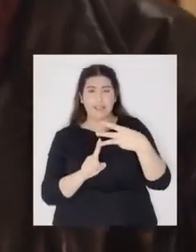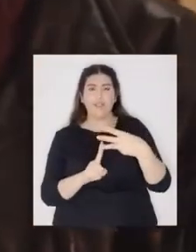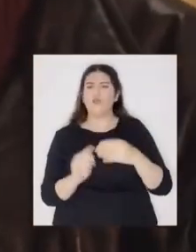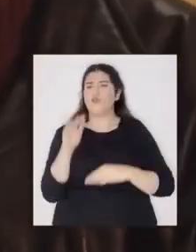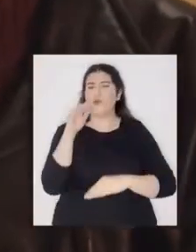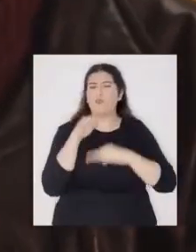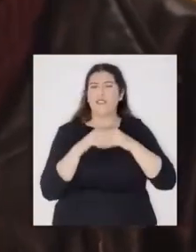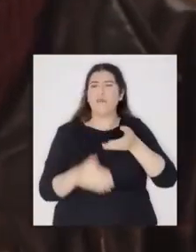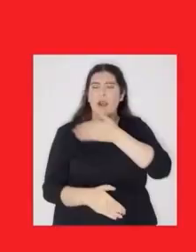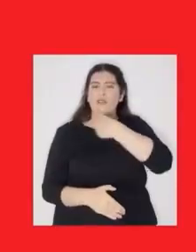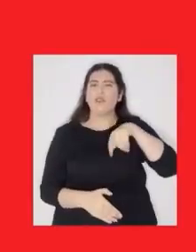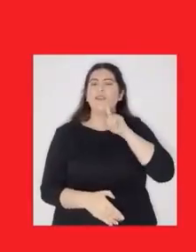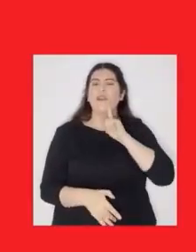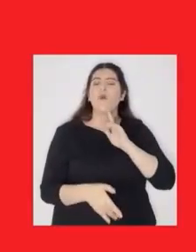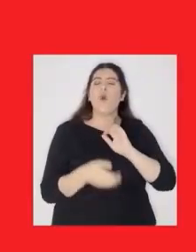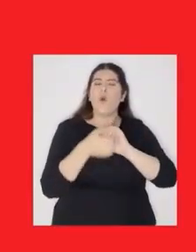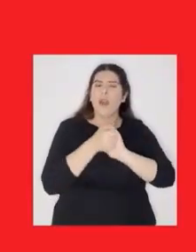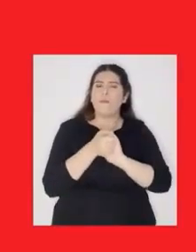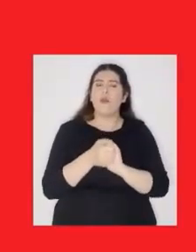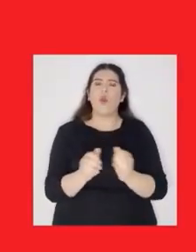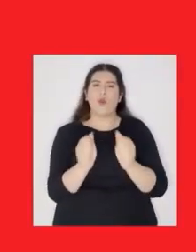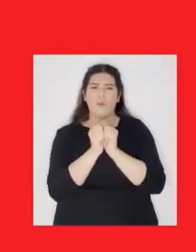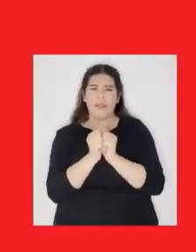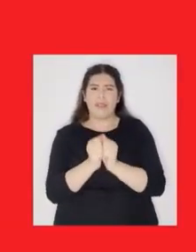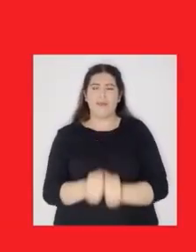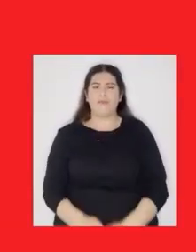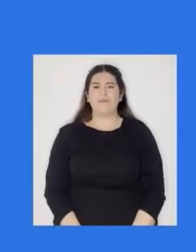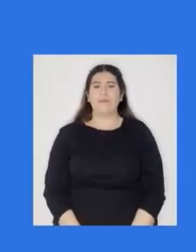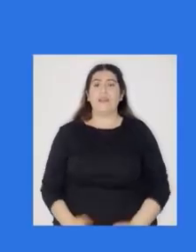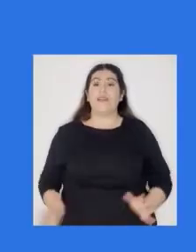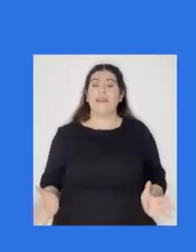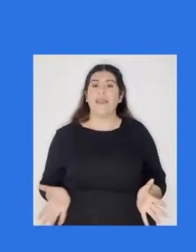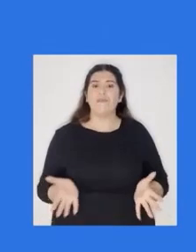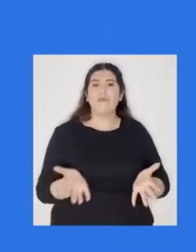nosotros nos bastan para decir que tenemos un amigo, que tenemos un compañero.